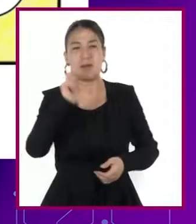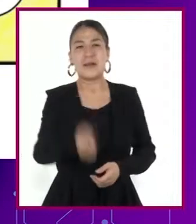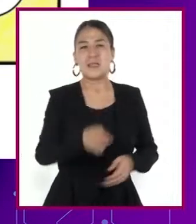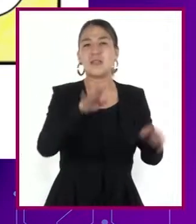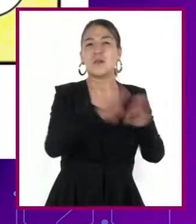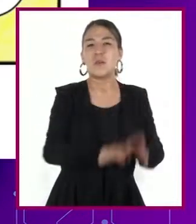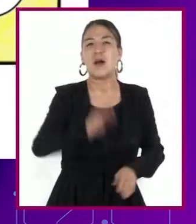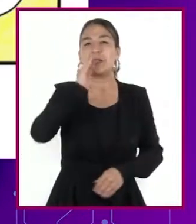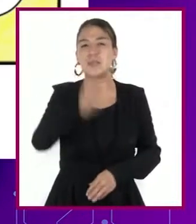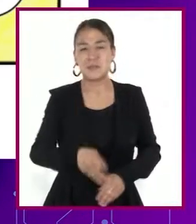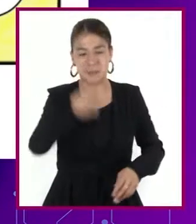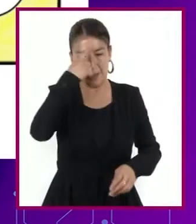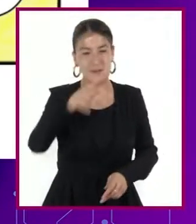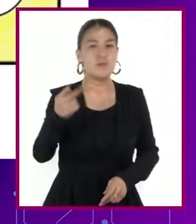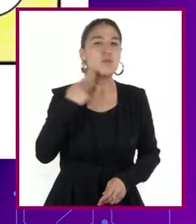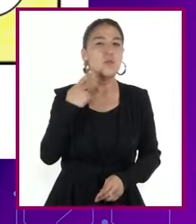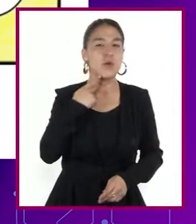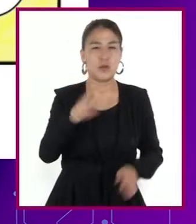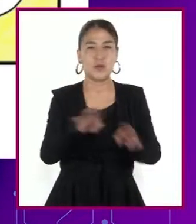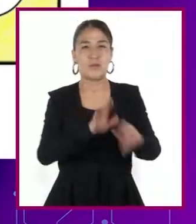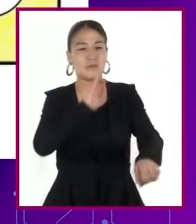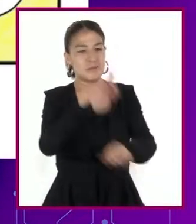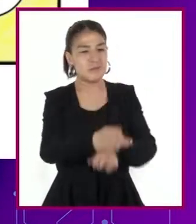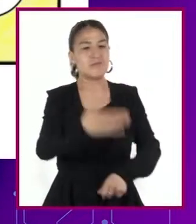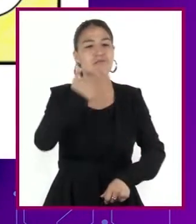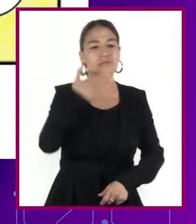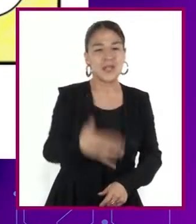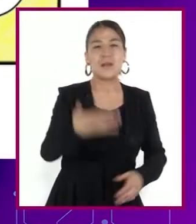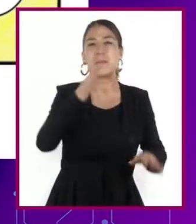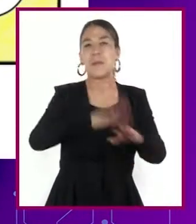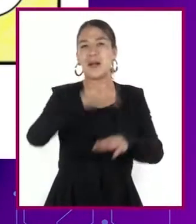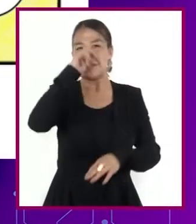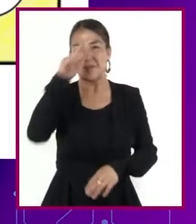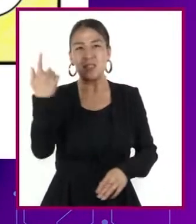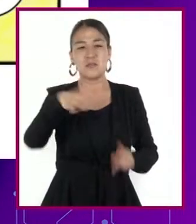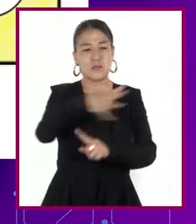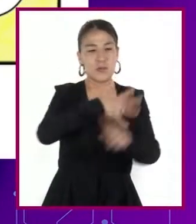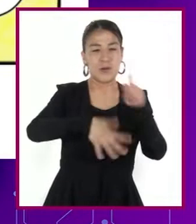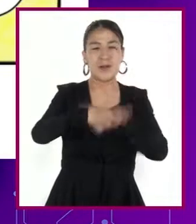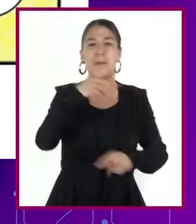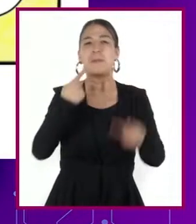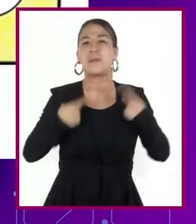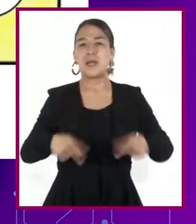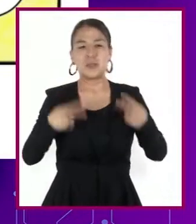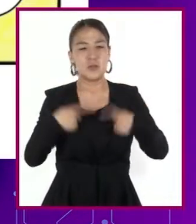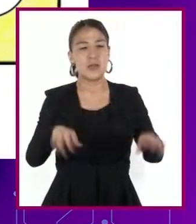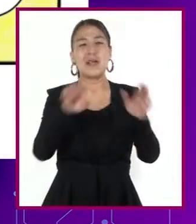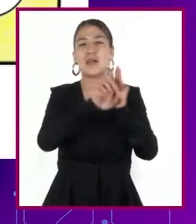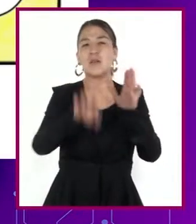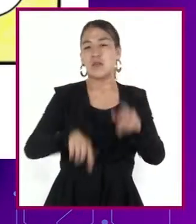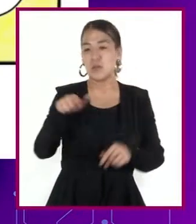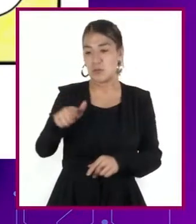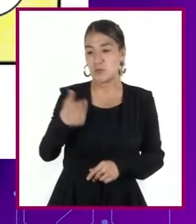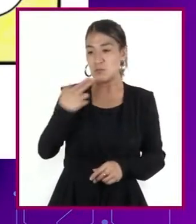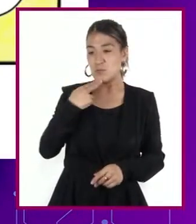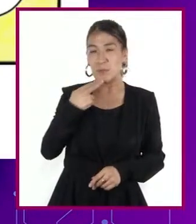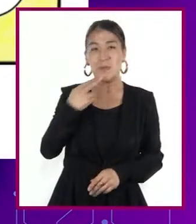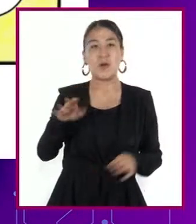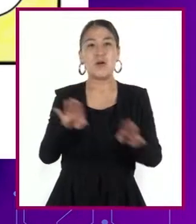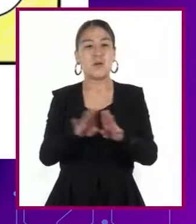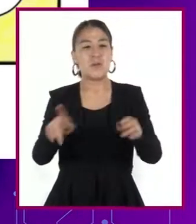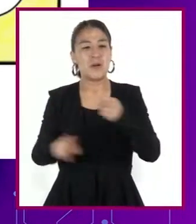los procesos políticos, protegen la población civil, ayudan en el caso, por ejemplo, de uso de armas,